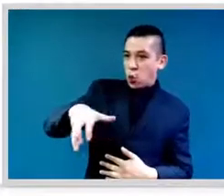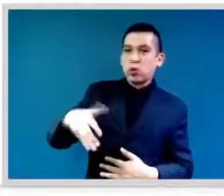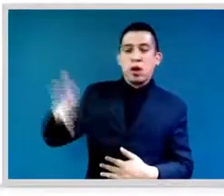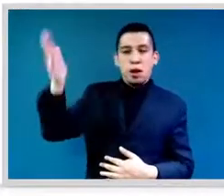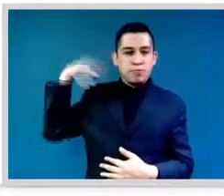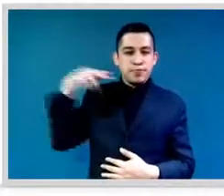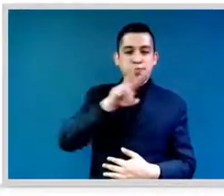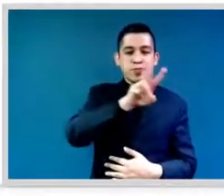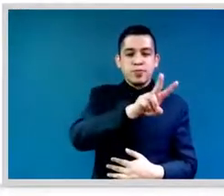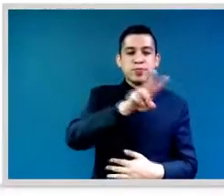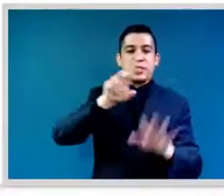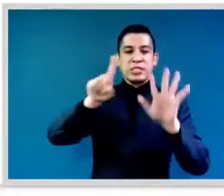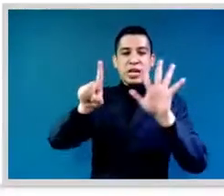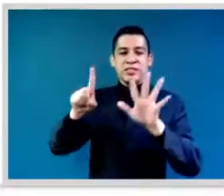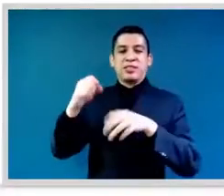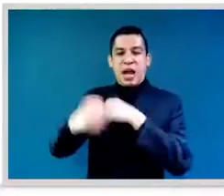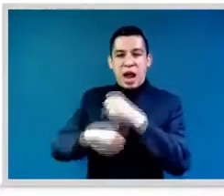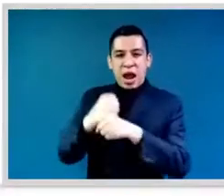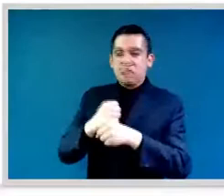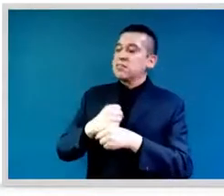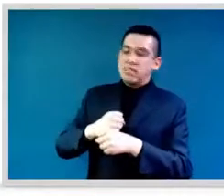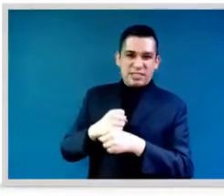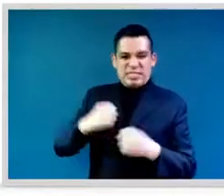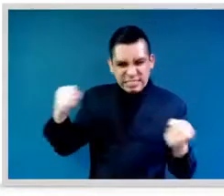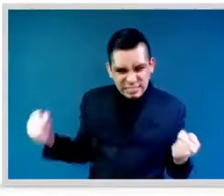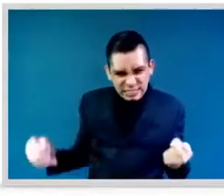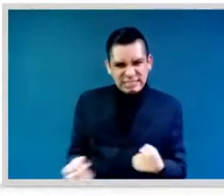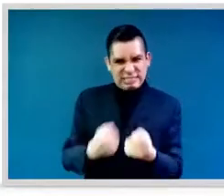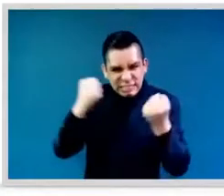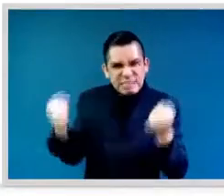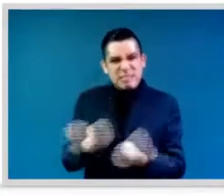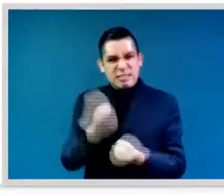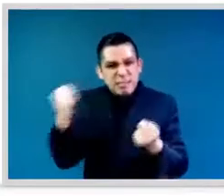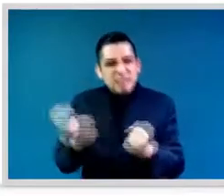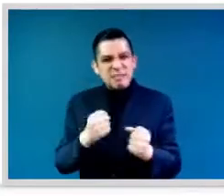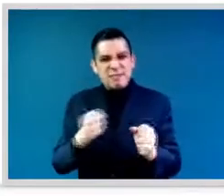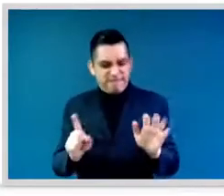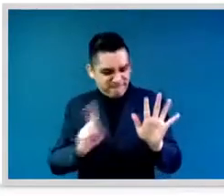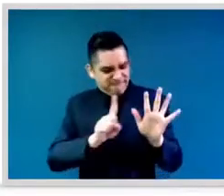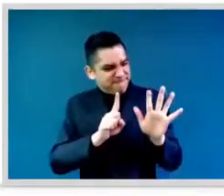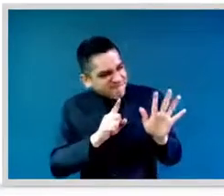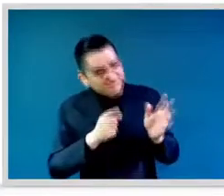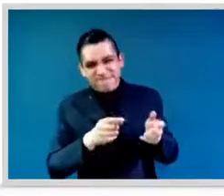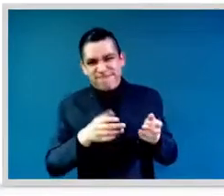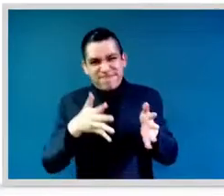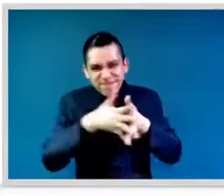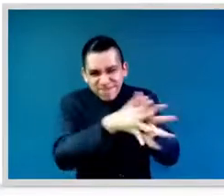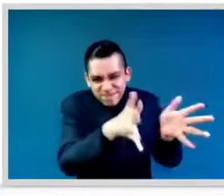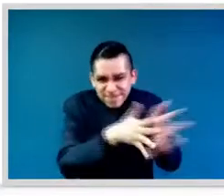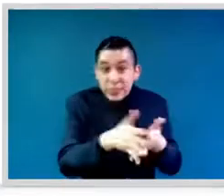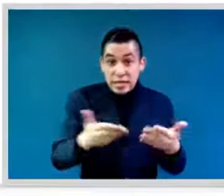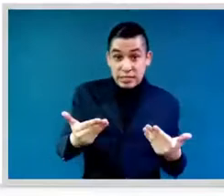continúan. Las estrategias específicas que surjan en estos días van a